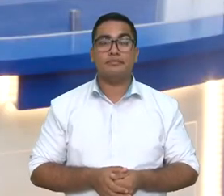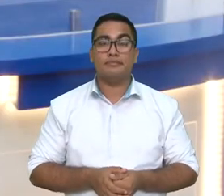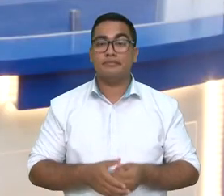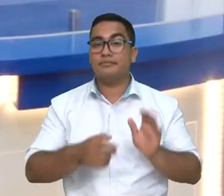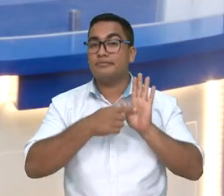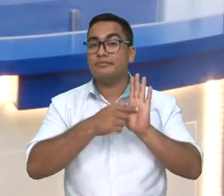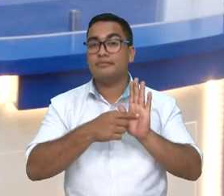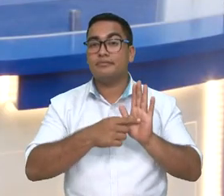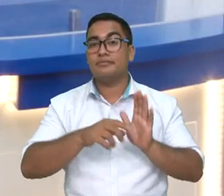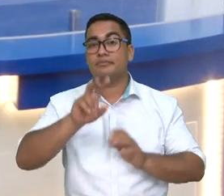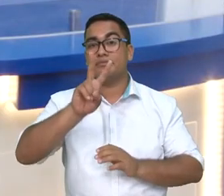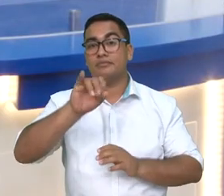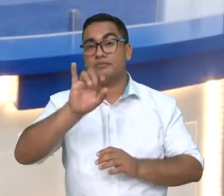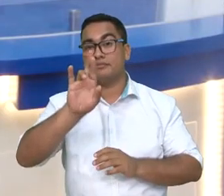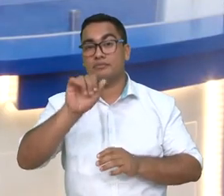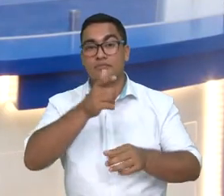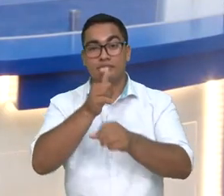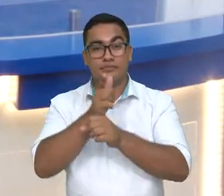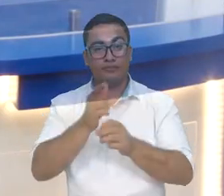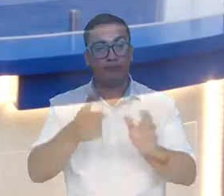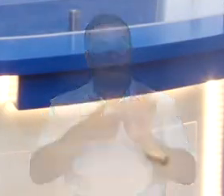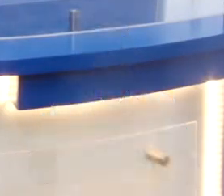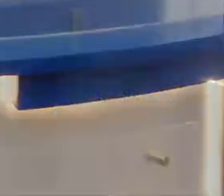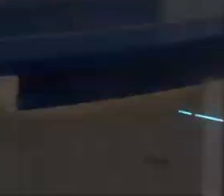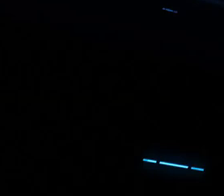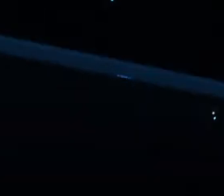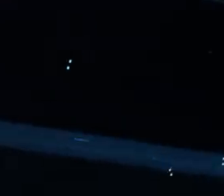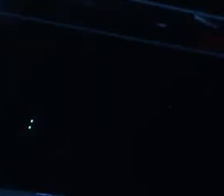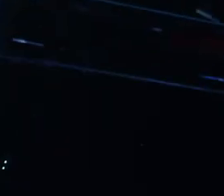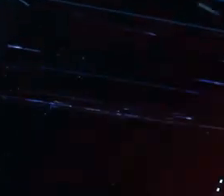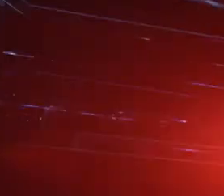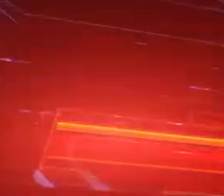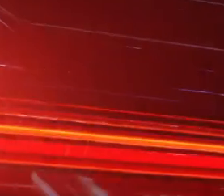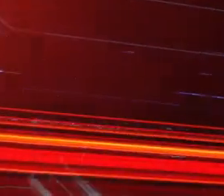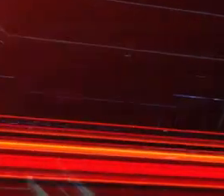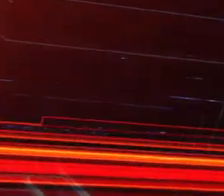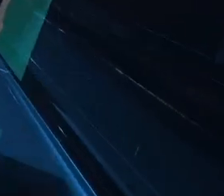Les presentamos ahora nuestro segmento Lo Viral.